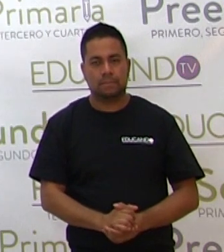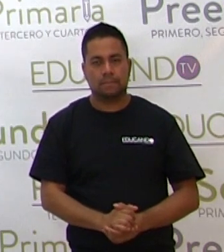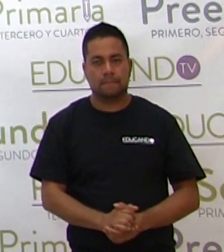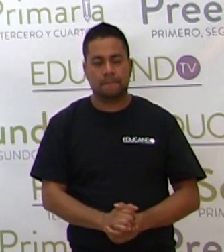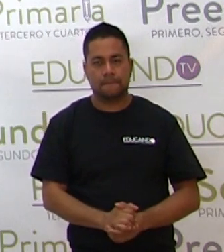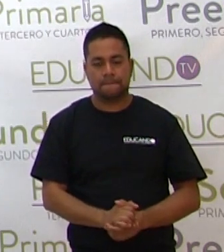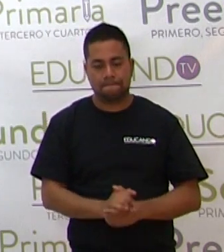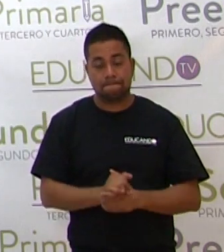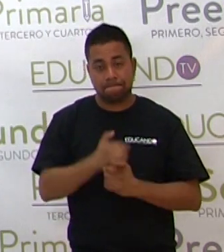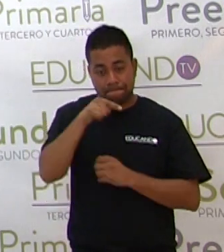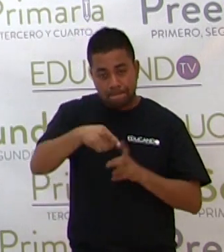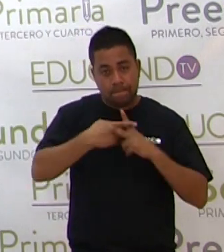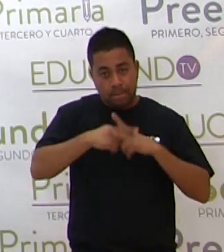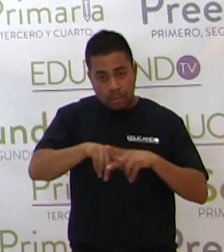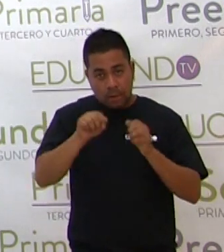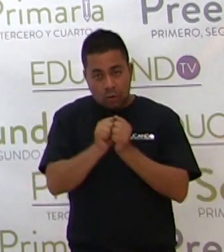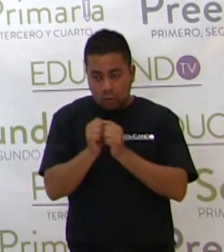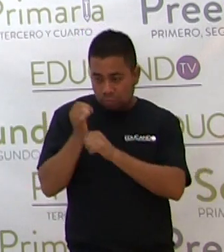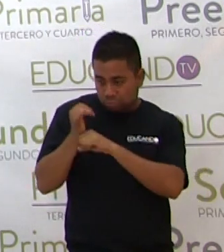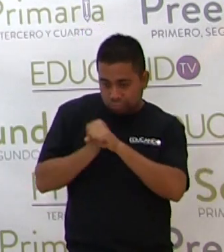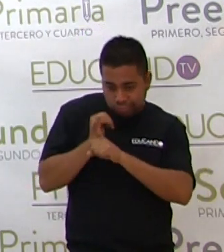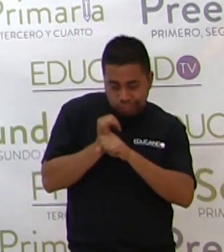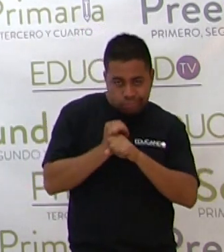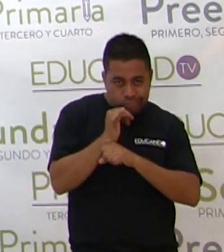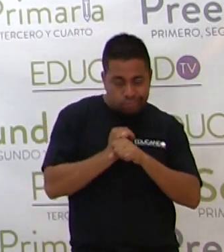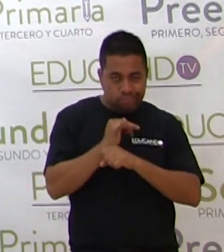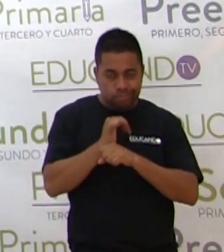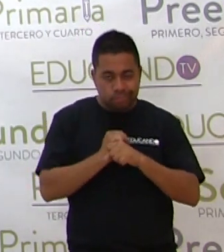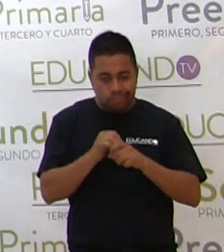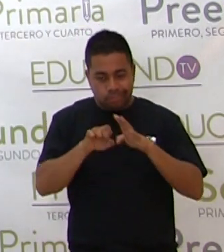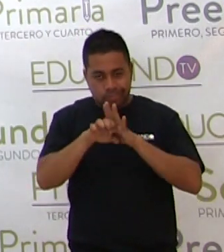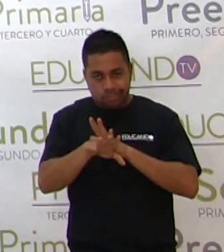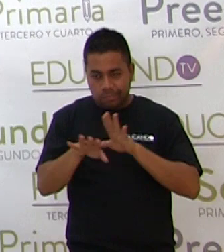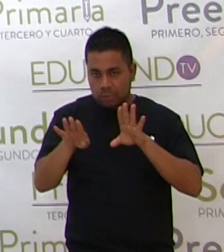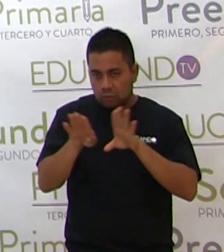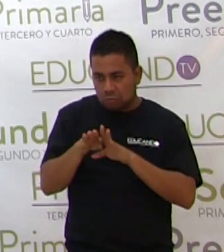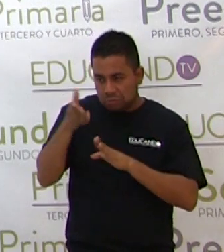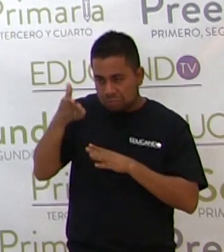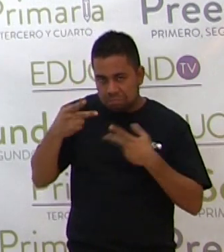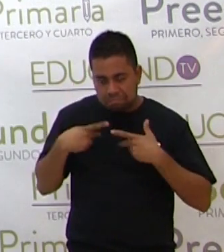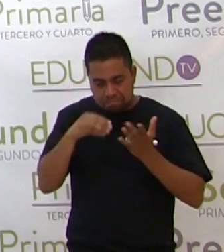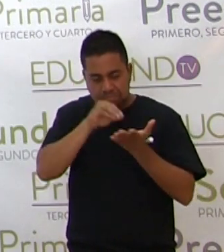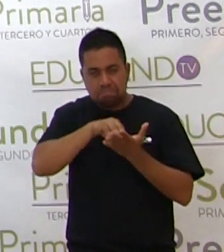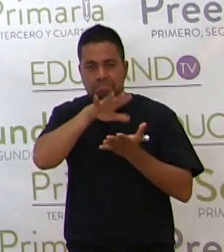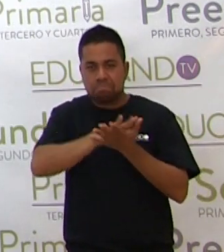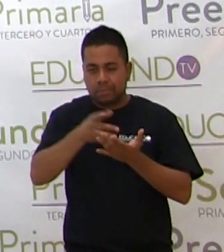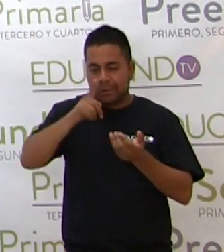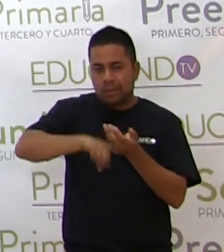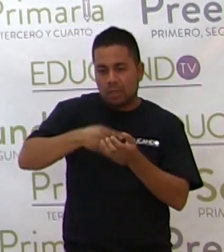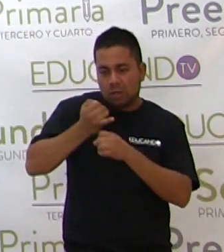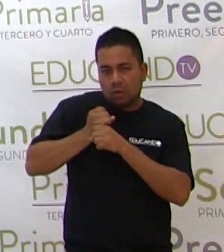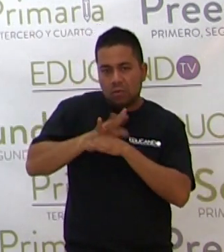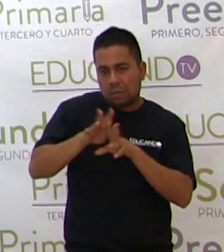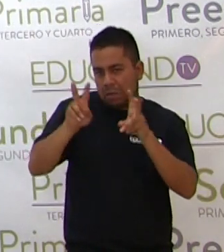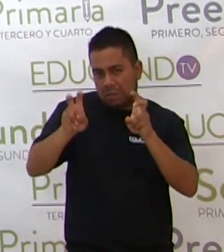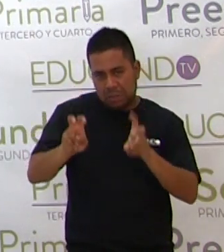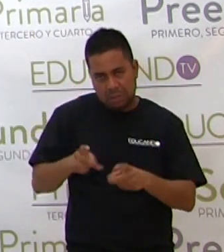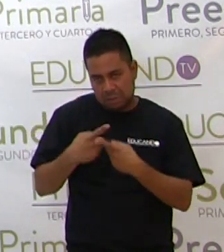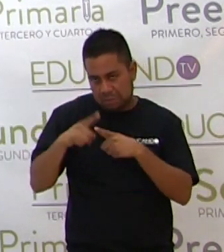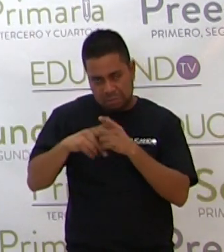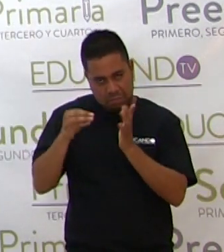en la investigación y como uno registra la información de cierto tema